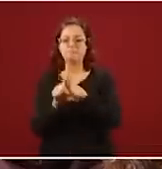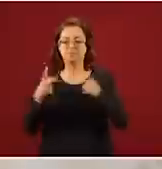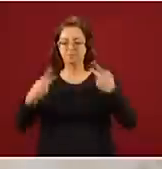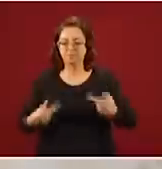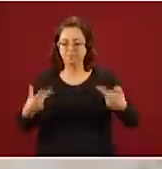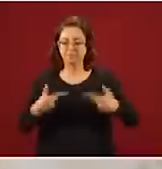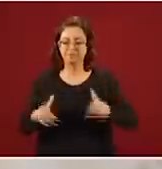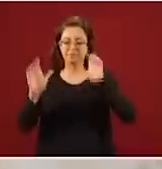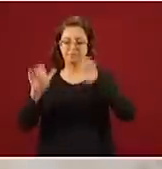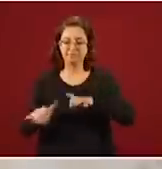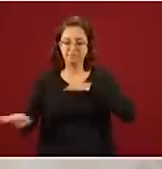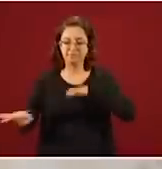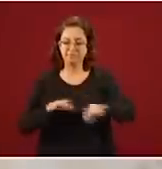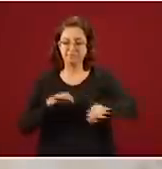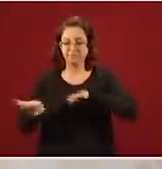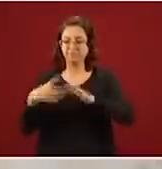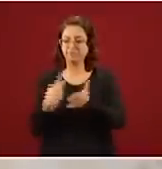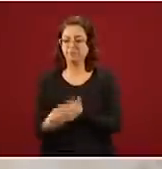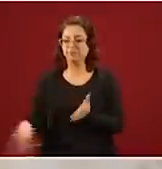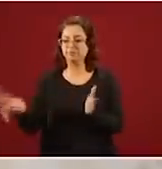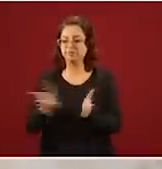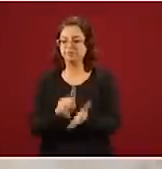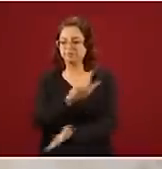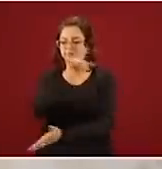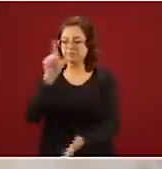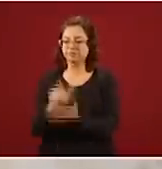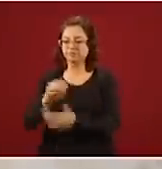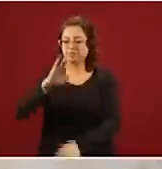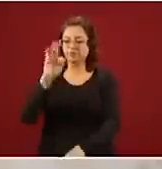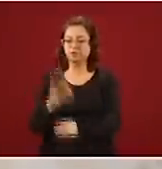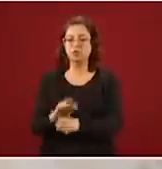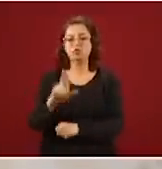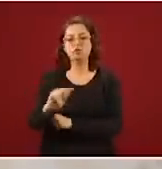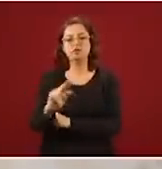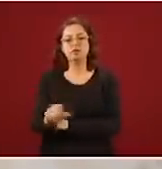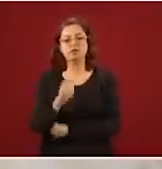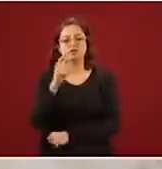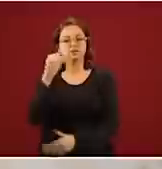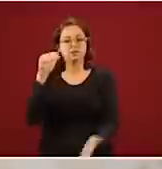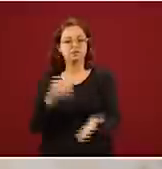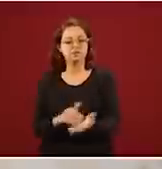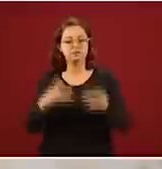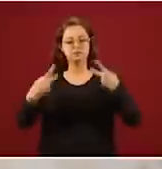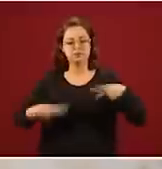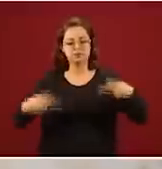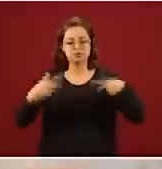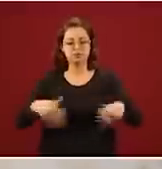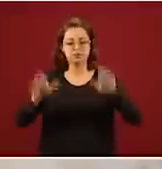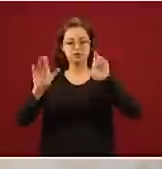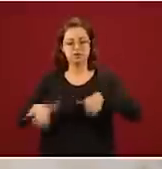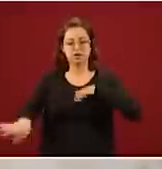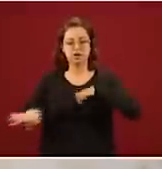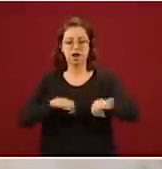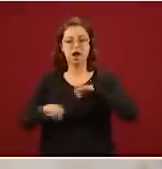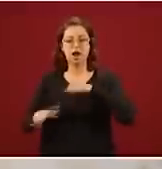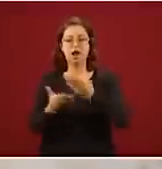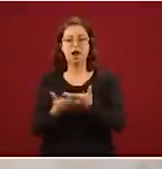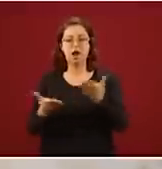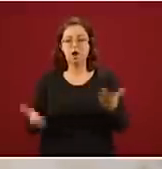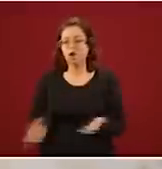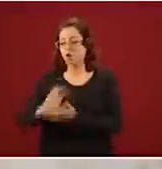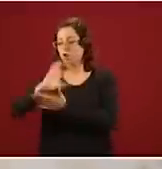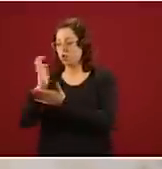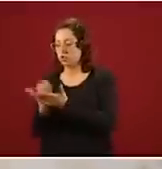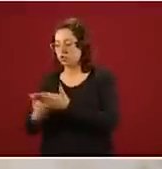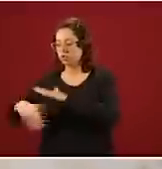ley, que hablábamos de más de 87 mil trabajadores que hoy tienen, que tienen hoy contrato y